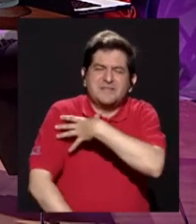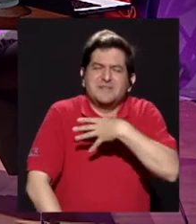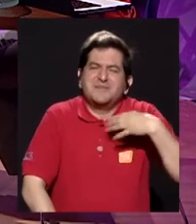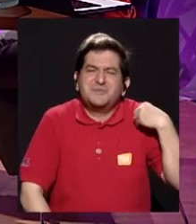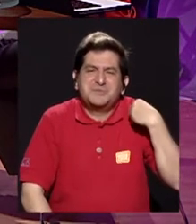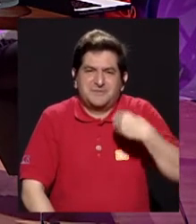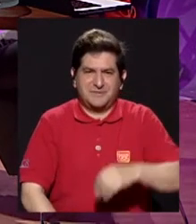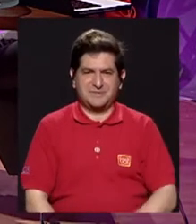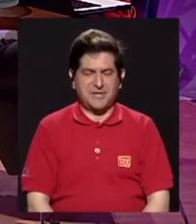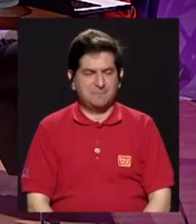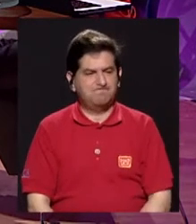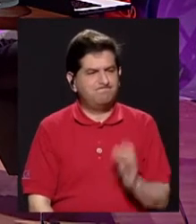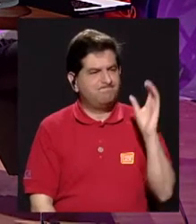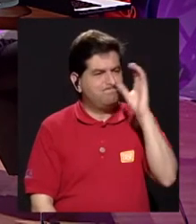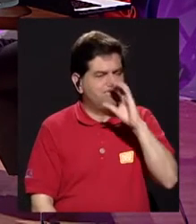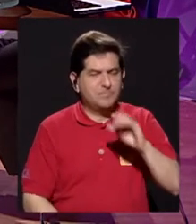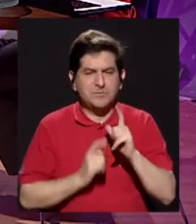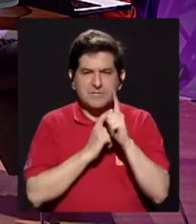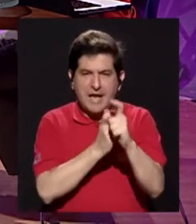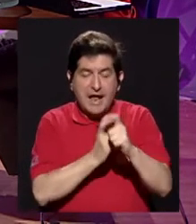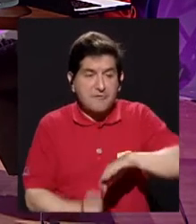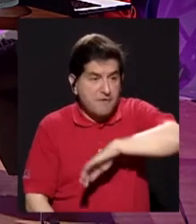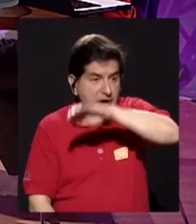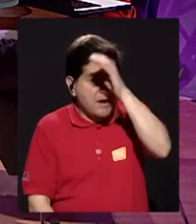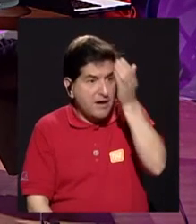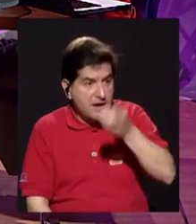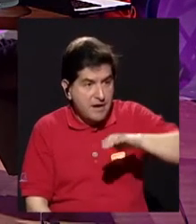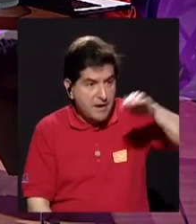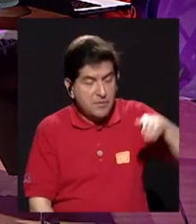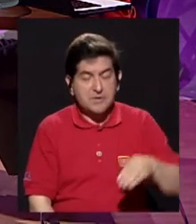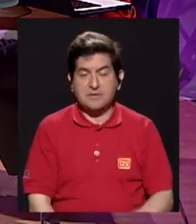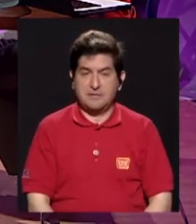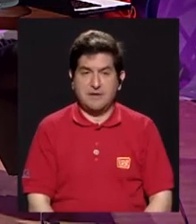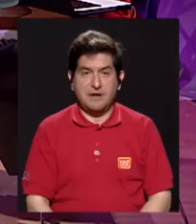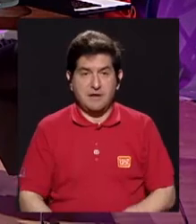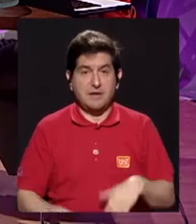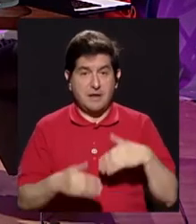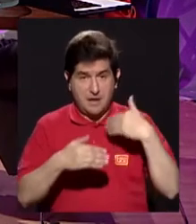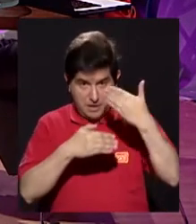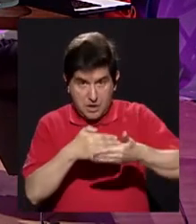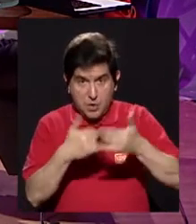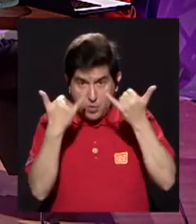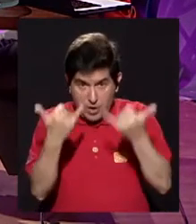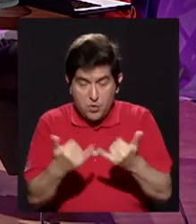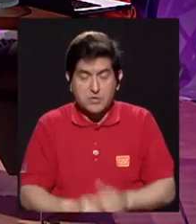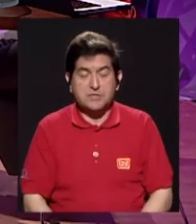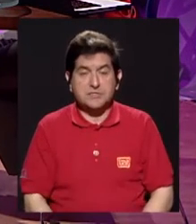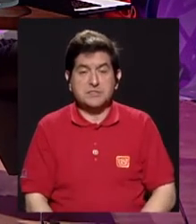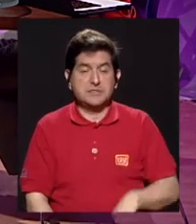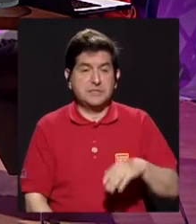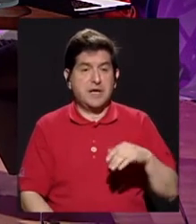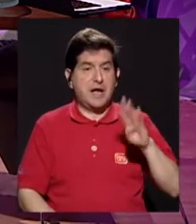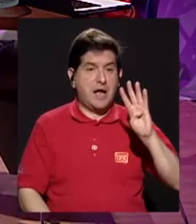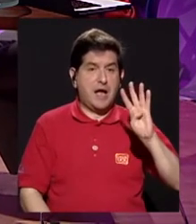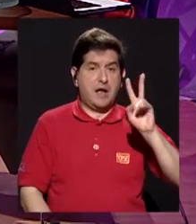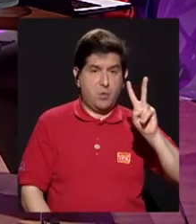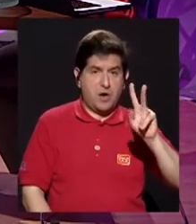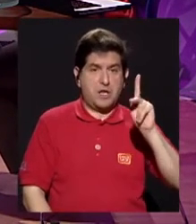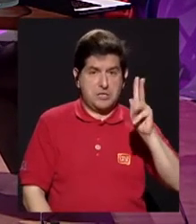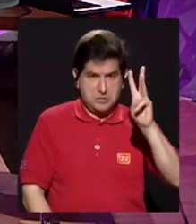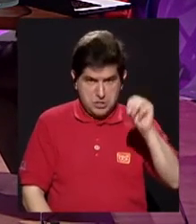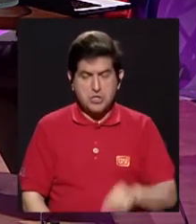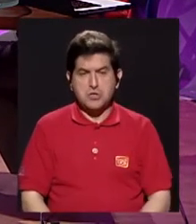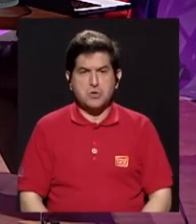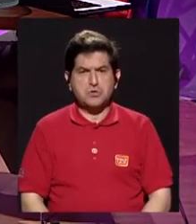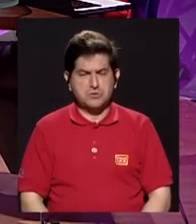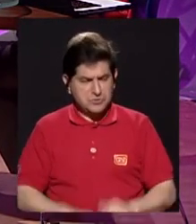Entonces empecé a buscar las carreras de montaña, que me di cuenta, y empecé a hacer de una vez maratón. Así, la distancia más de